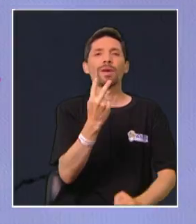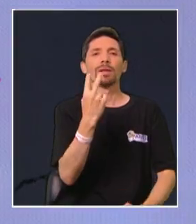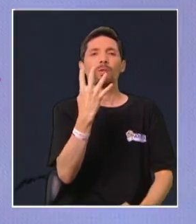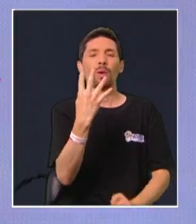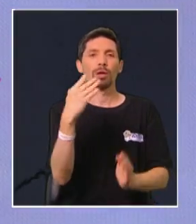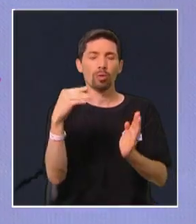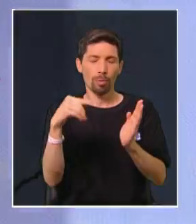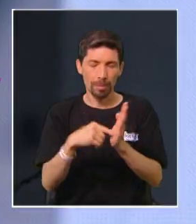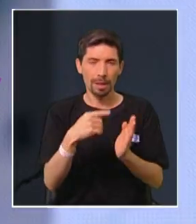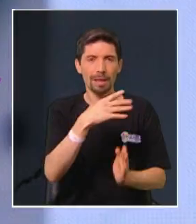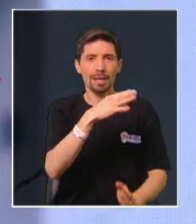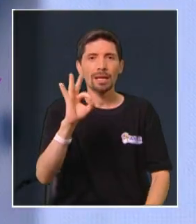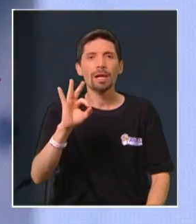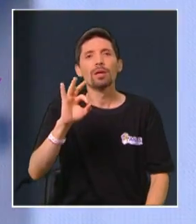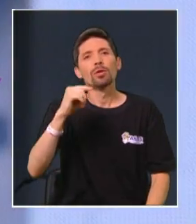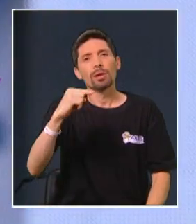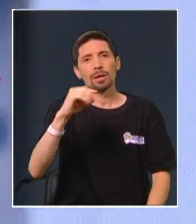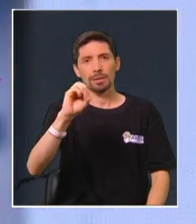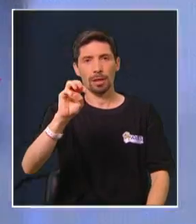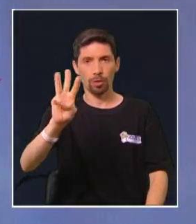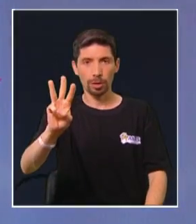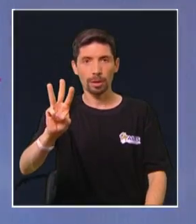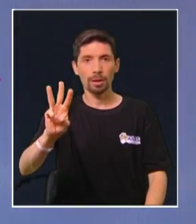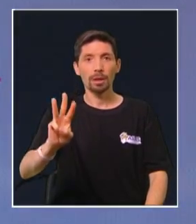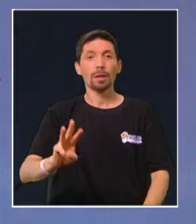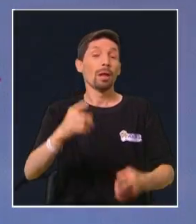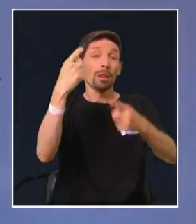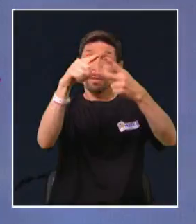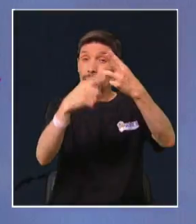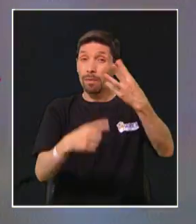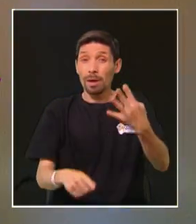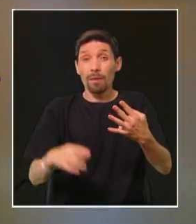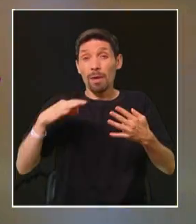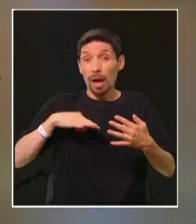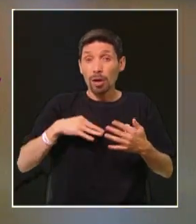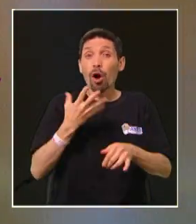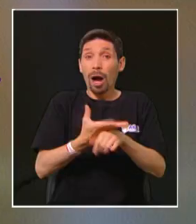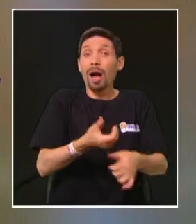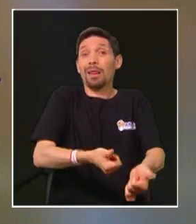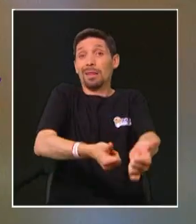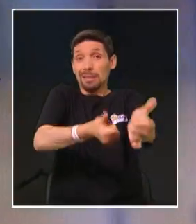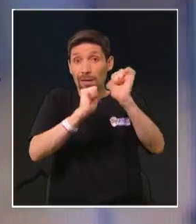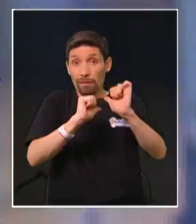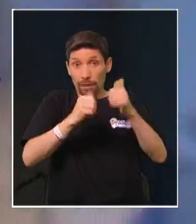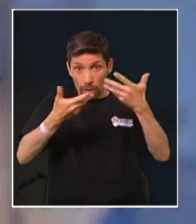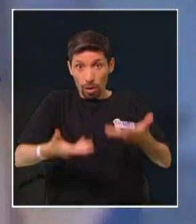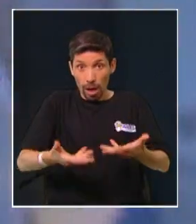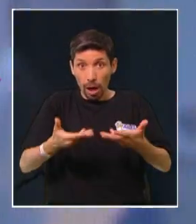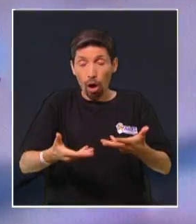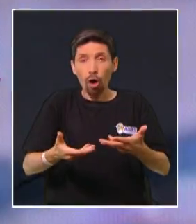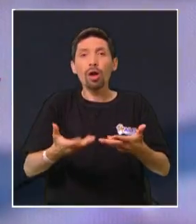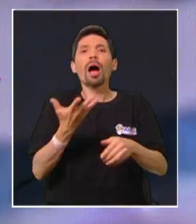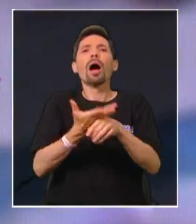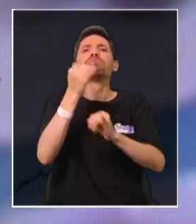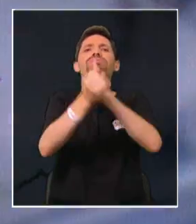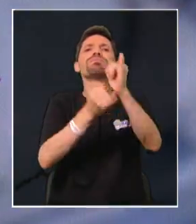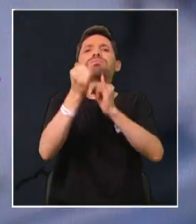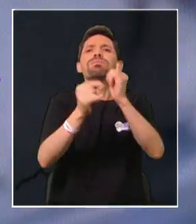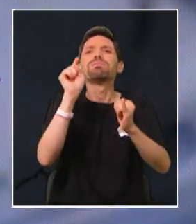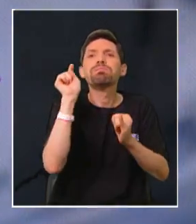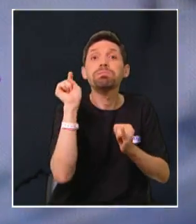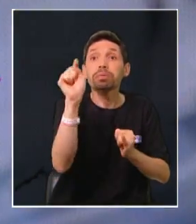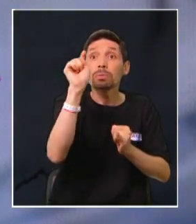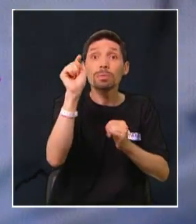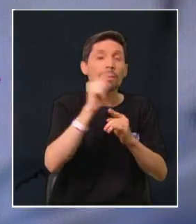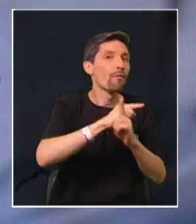24.500-03. Todos los bancos aceptaron el desafío y están presentes a través de este botón digital y quisiera un aplauso